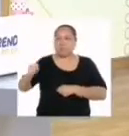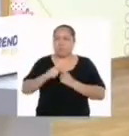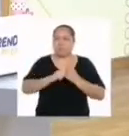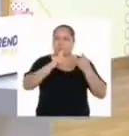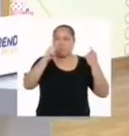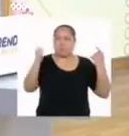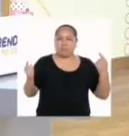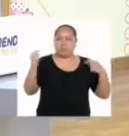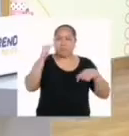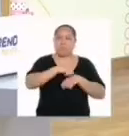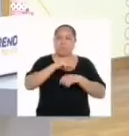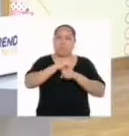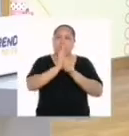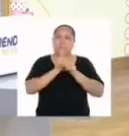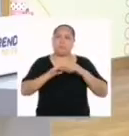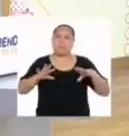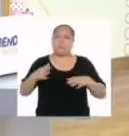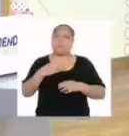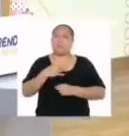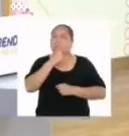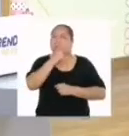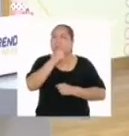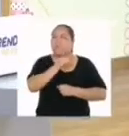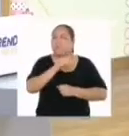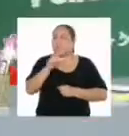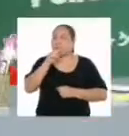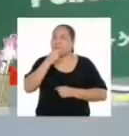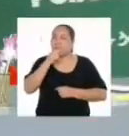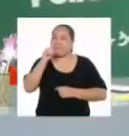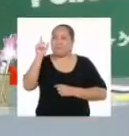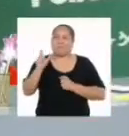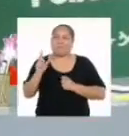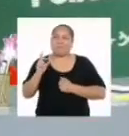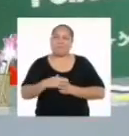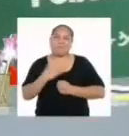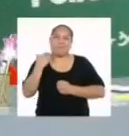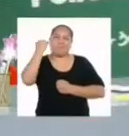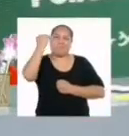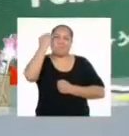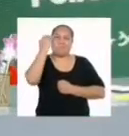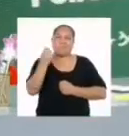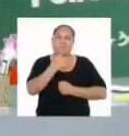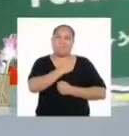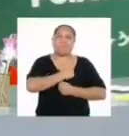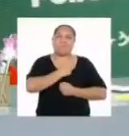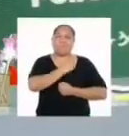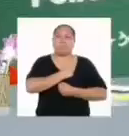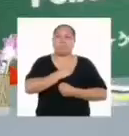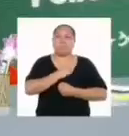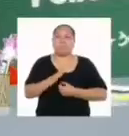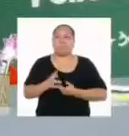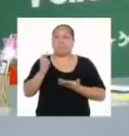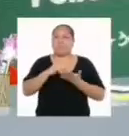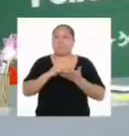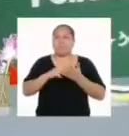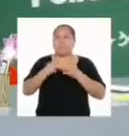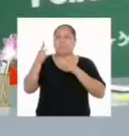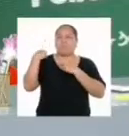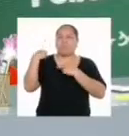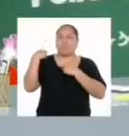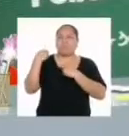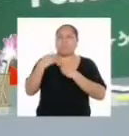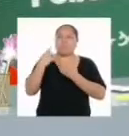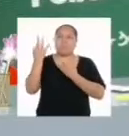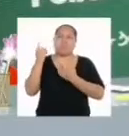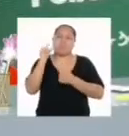una pandemia, sobre todo si mi abuela es una persona de la tercera edad. Qué pena, creo que lo más responsable será